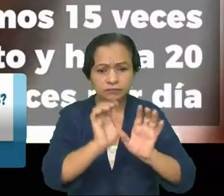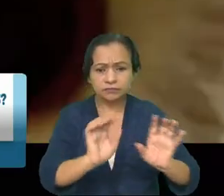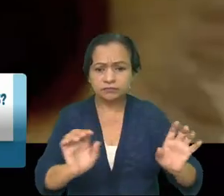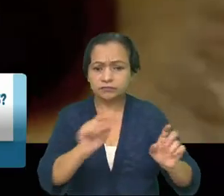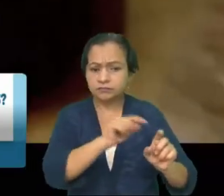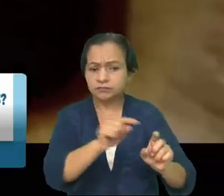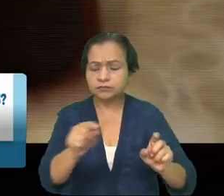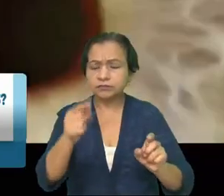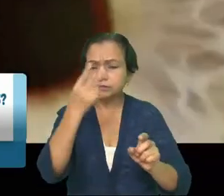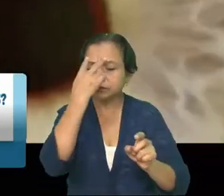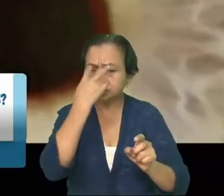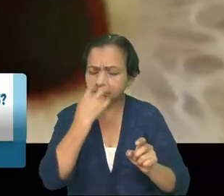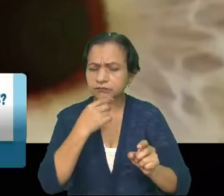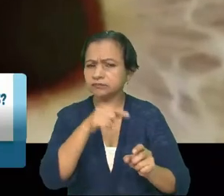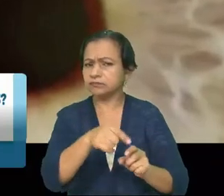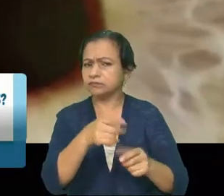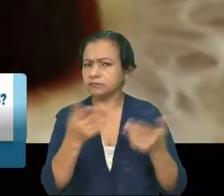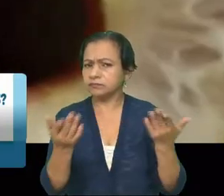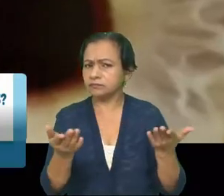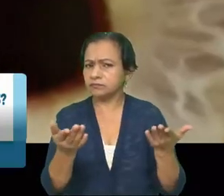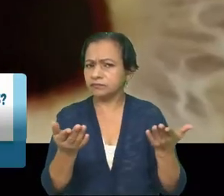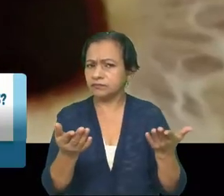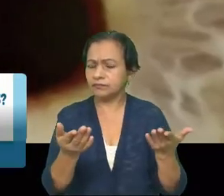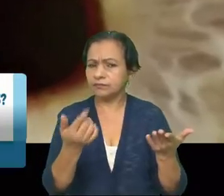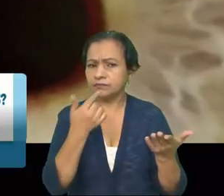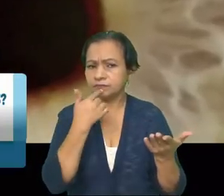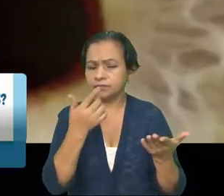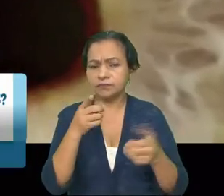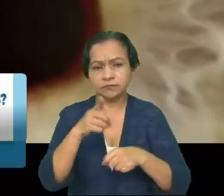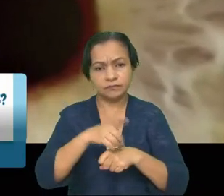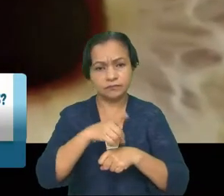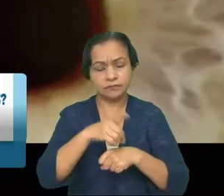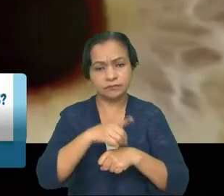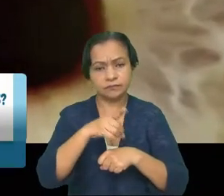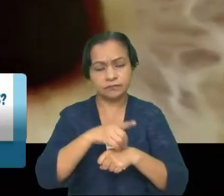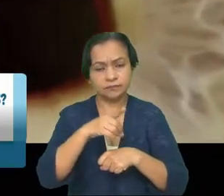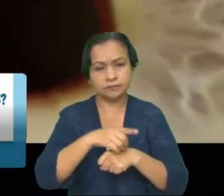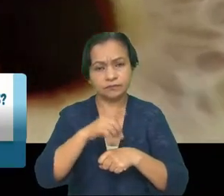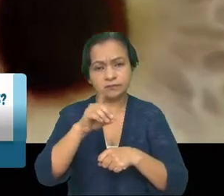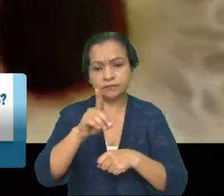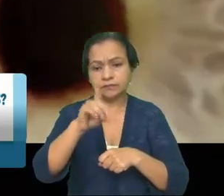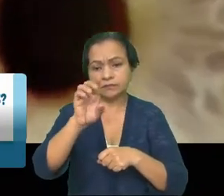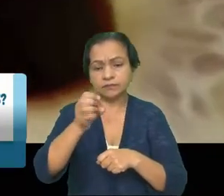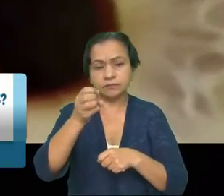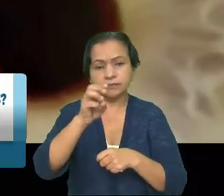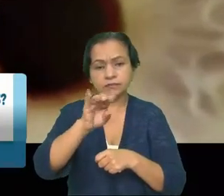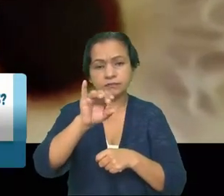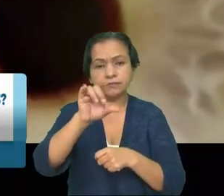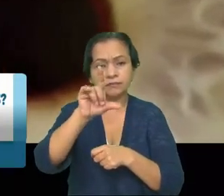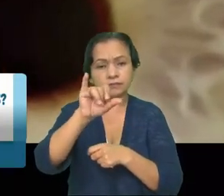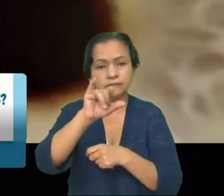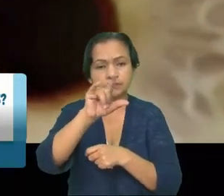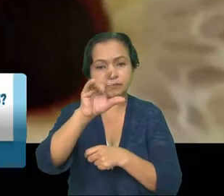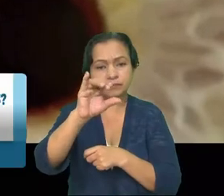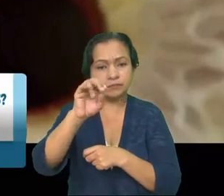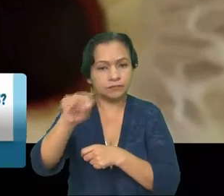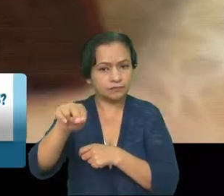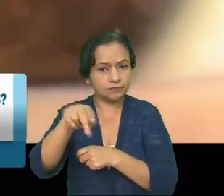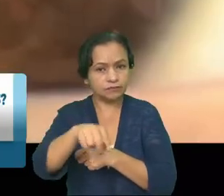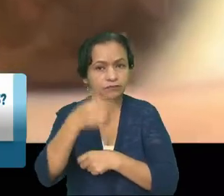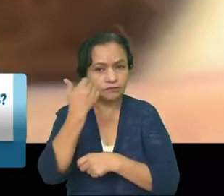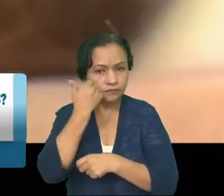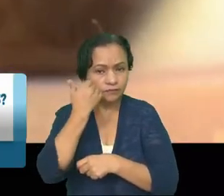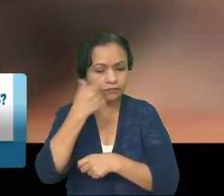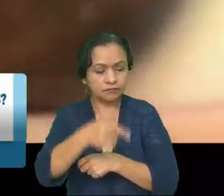visión, una niña que perdió la visión, precisamente el doctor le dijo por la desmielinización, que fue a causa de